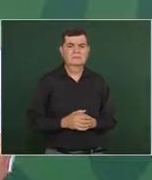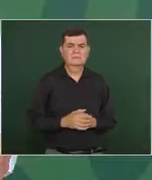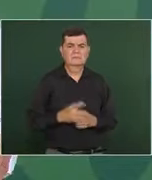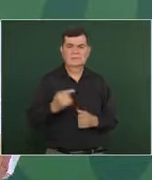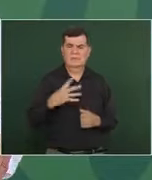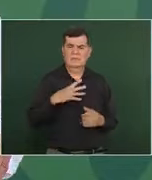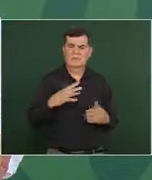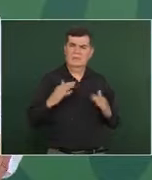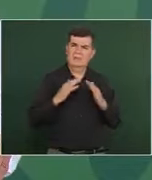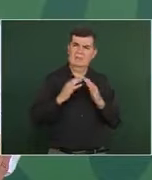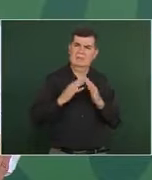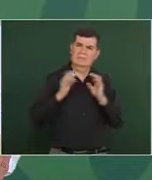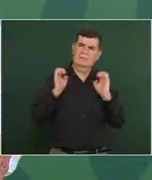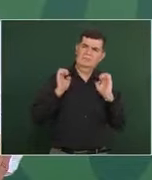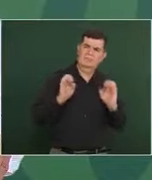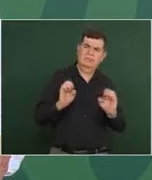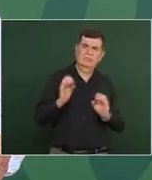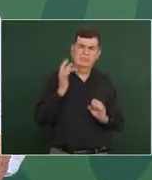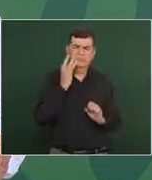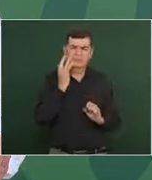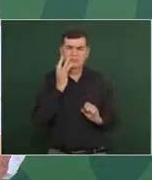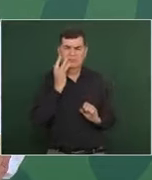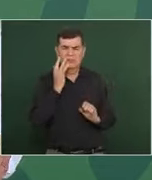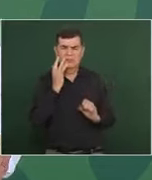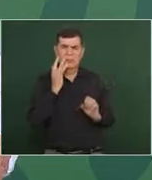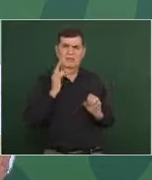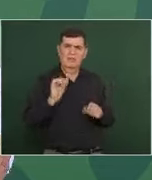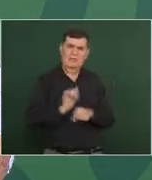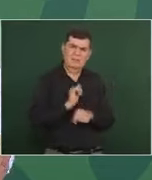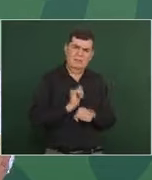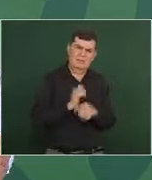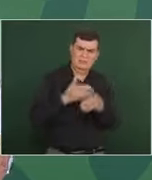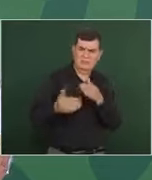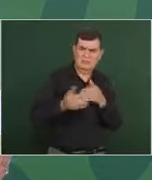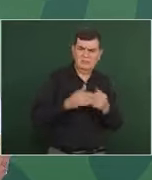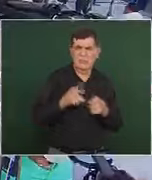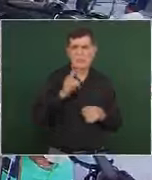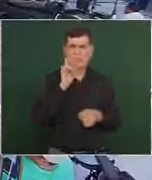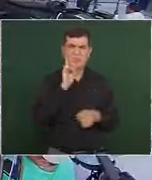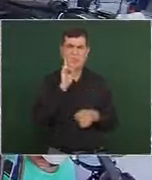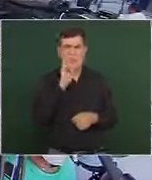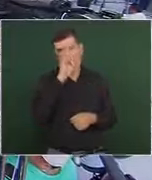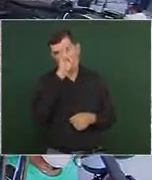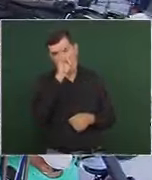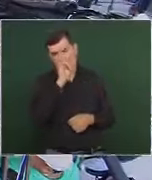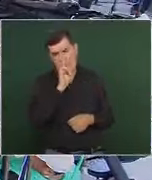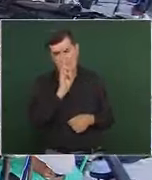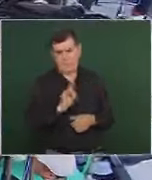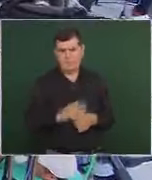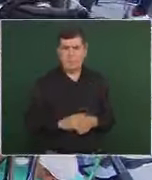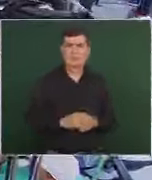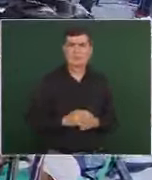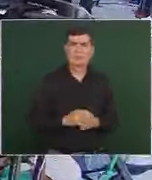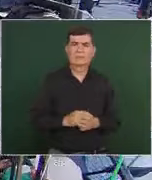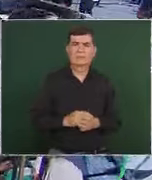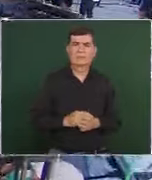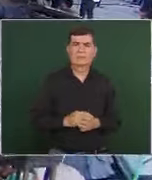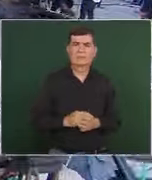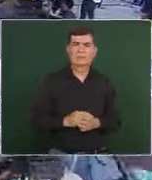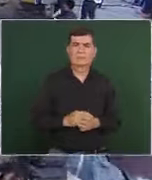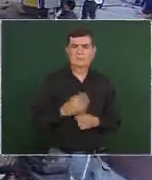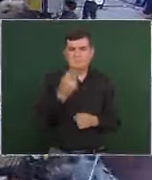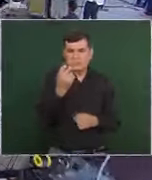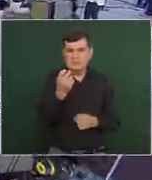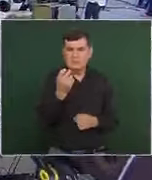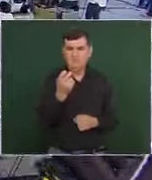Las residencias y los carros último modelo, las chamacas guapas, ¿no? O sea,